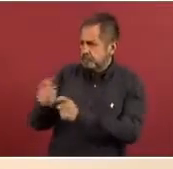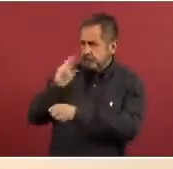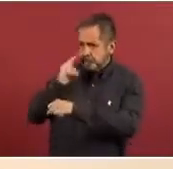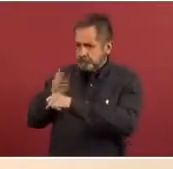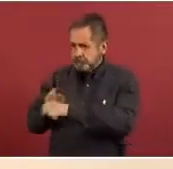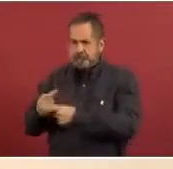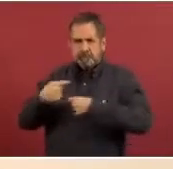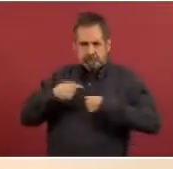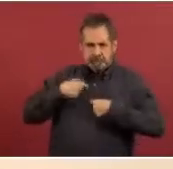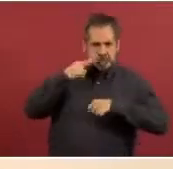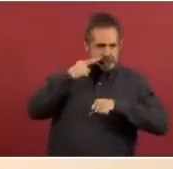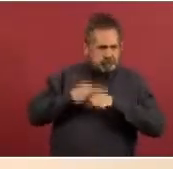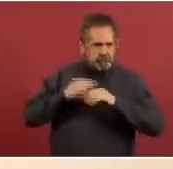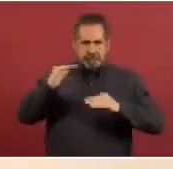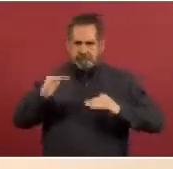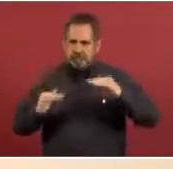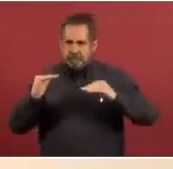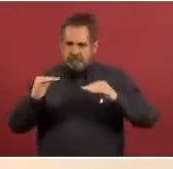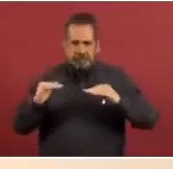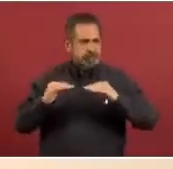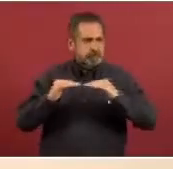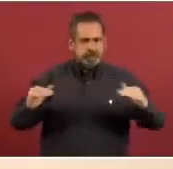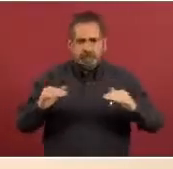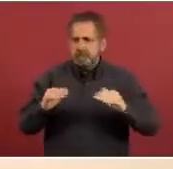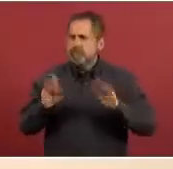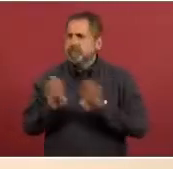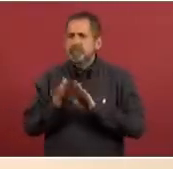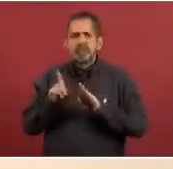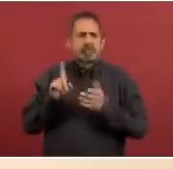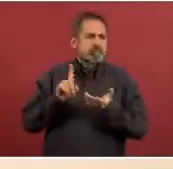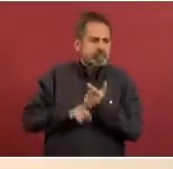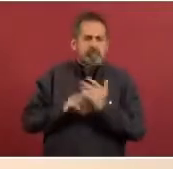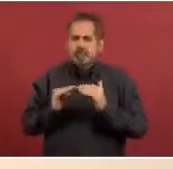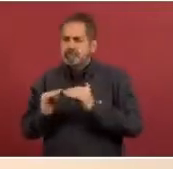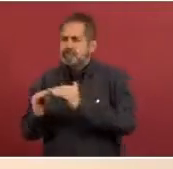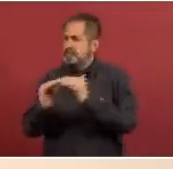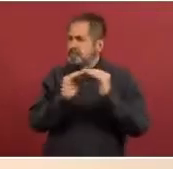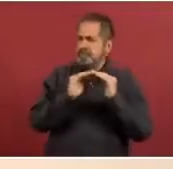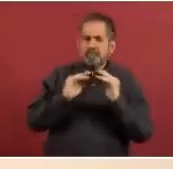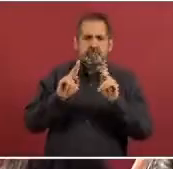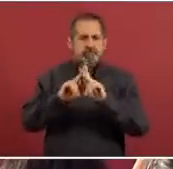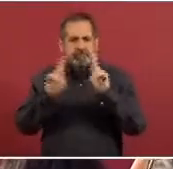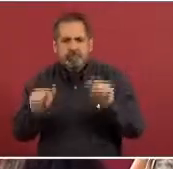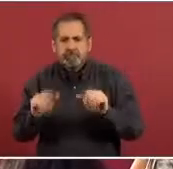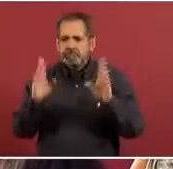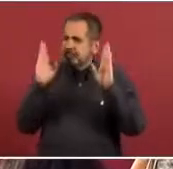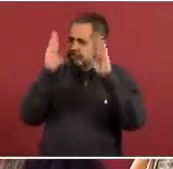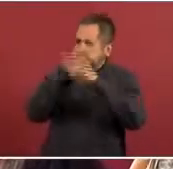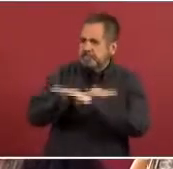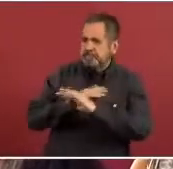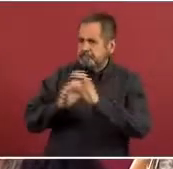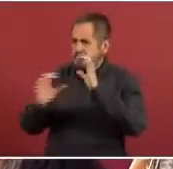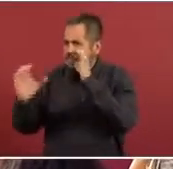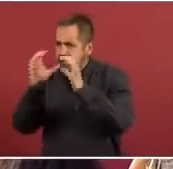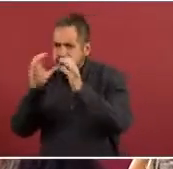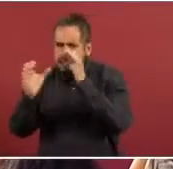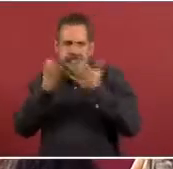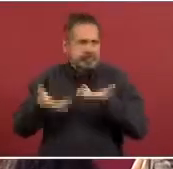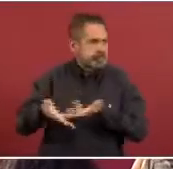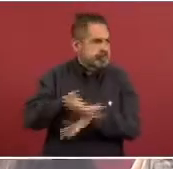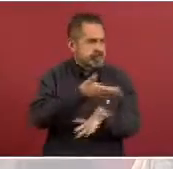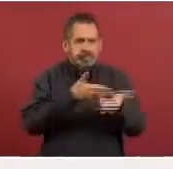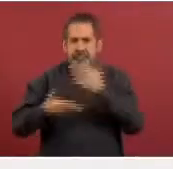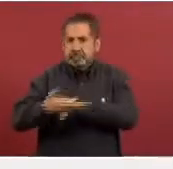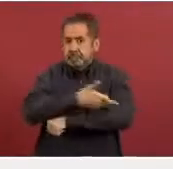de crear espacios de armonía, de compartir, de comunicarnos mejor dentro de las